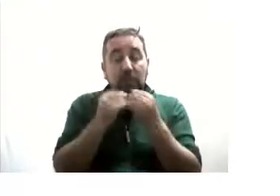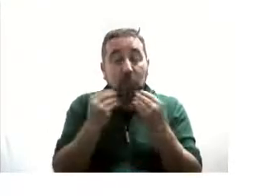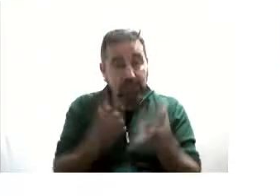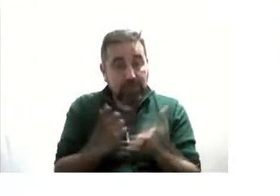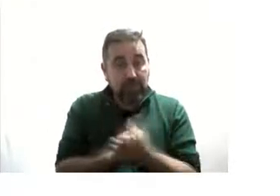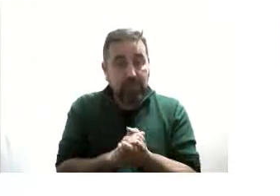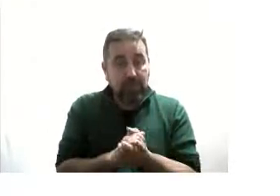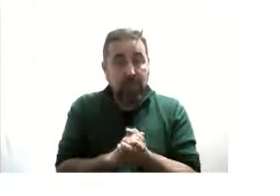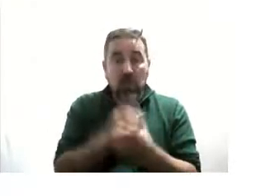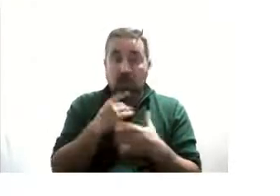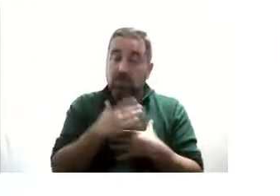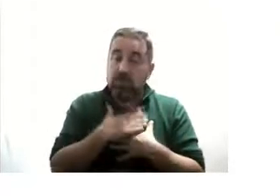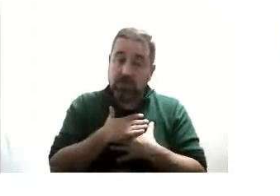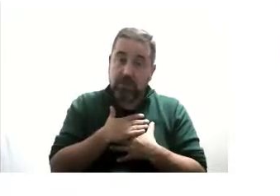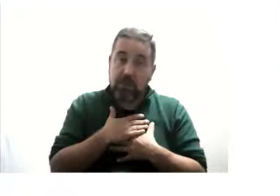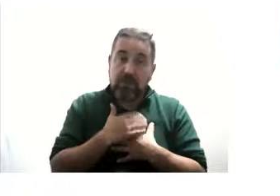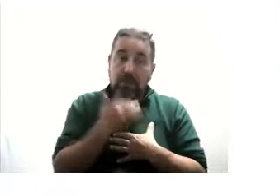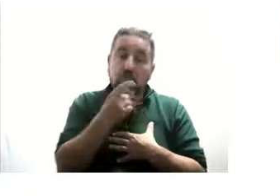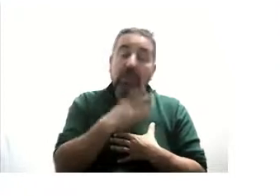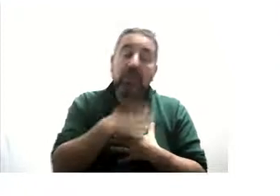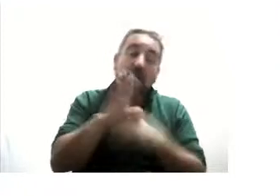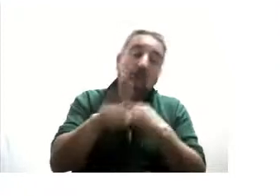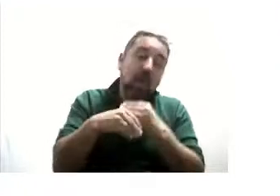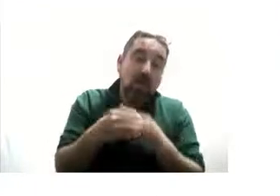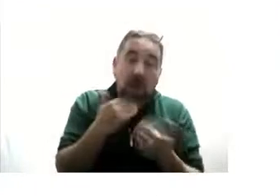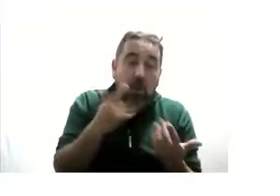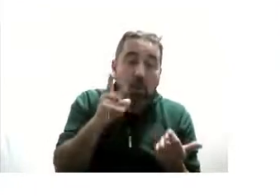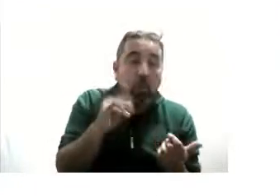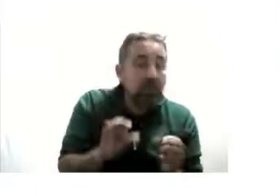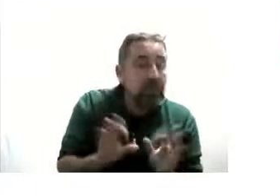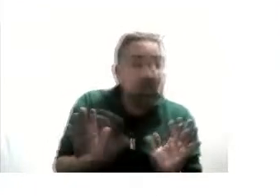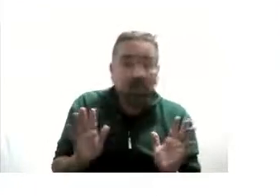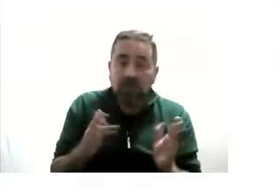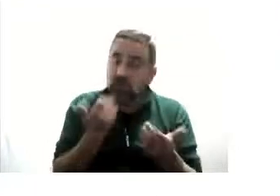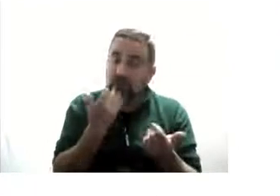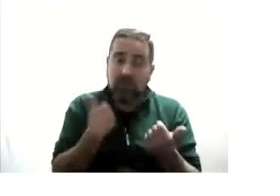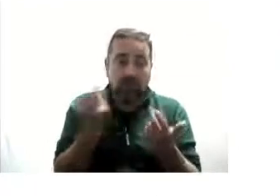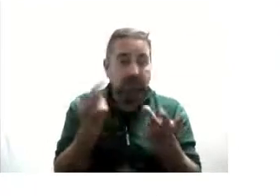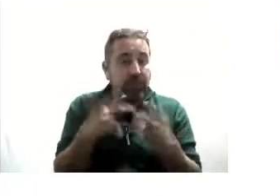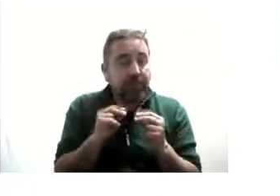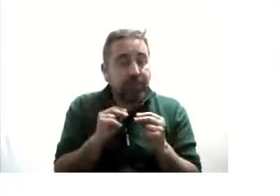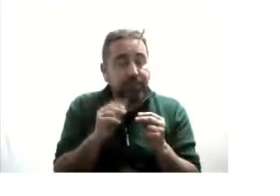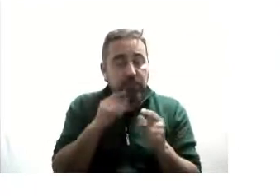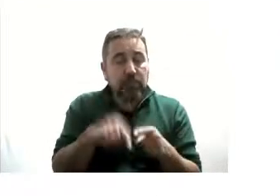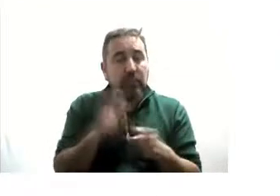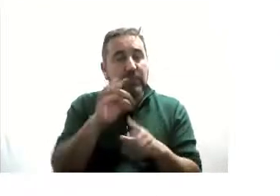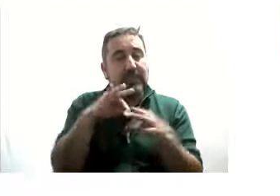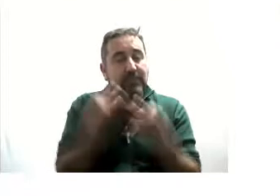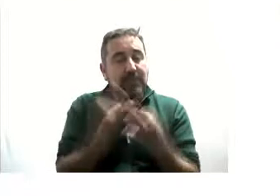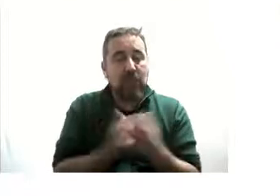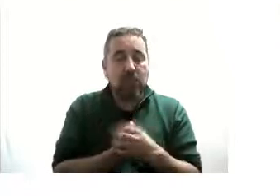pues yo por mi parte, salvo que quieras añadir algo, Luis, daría por cerrado este